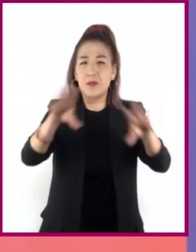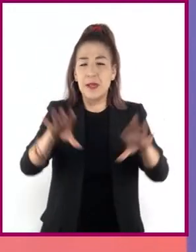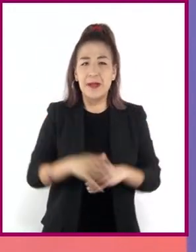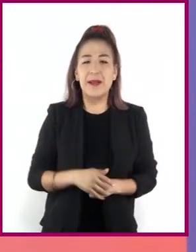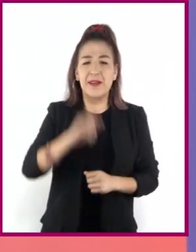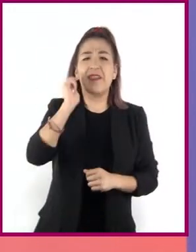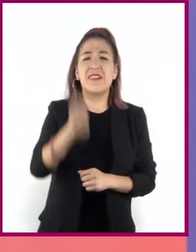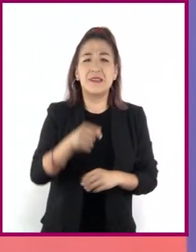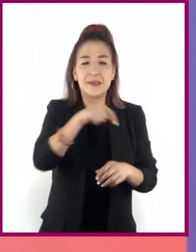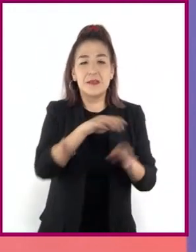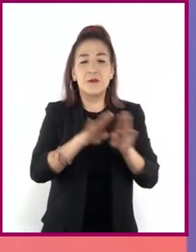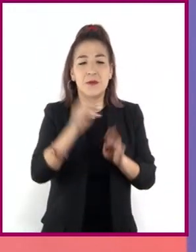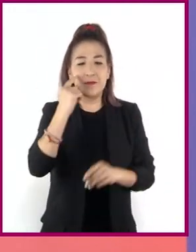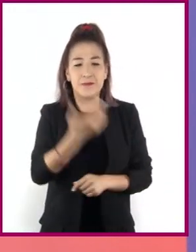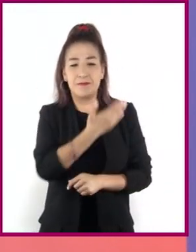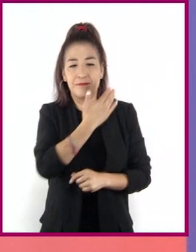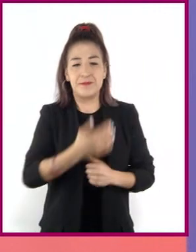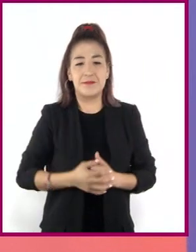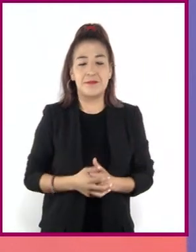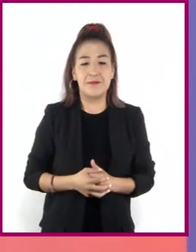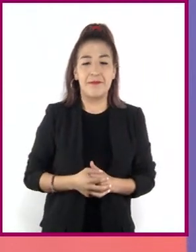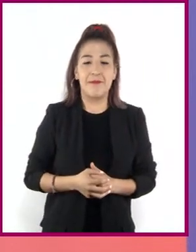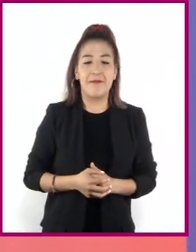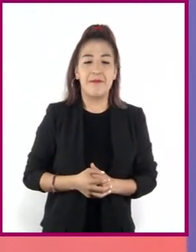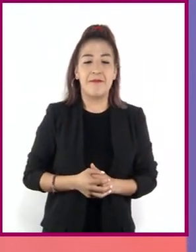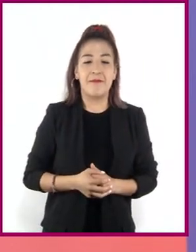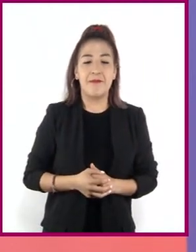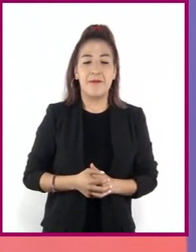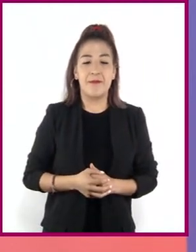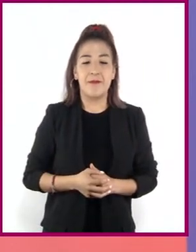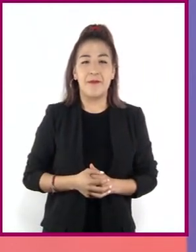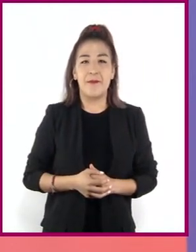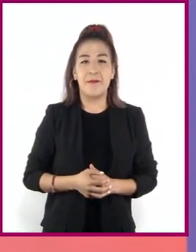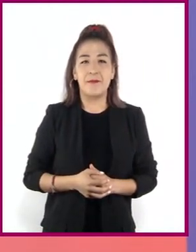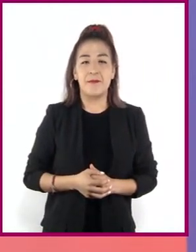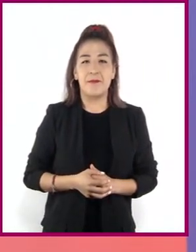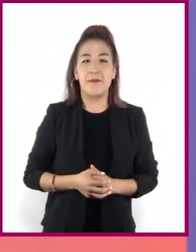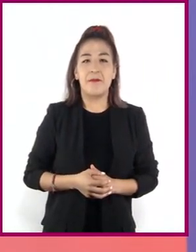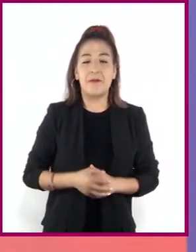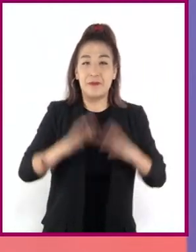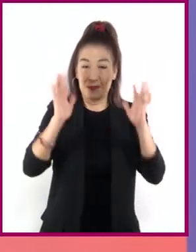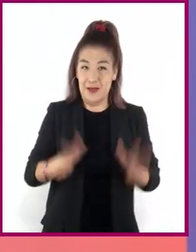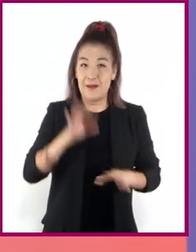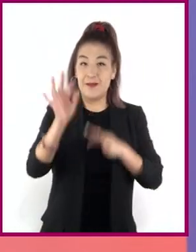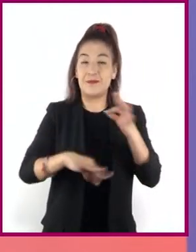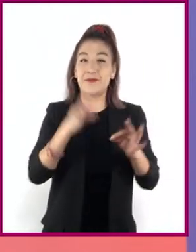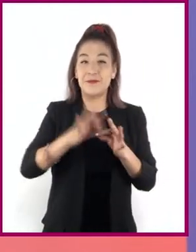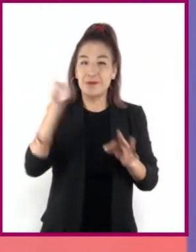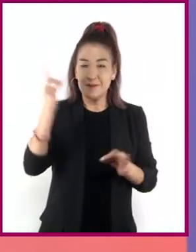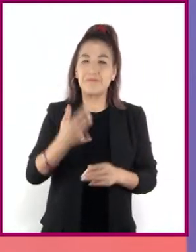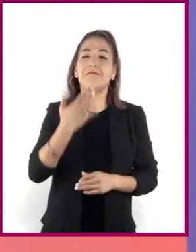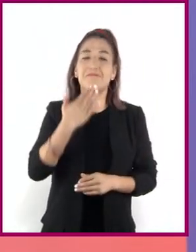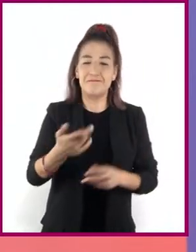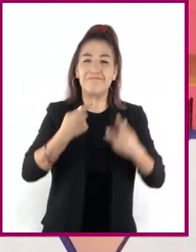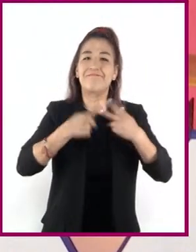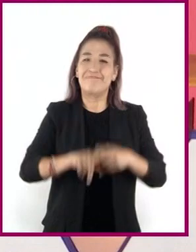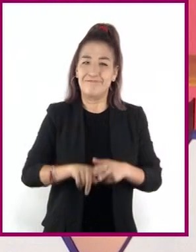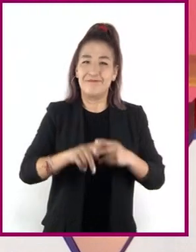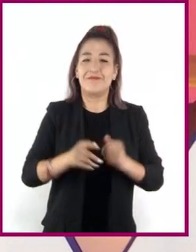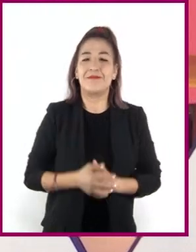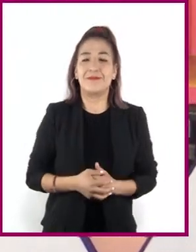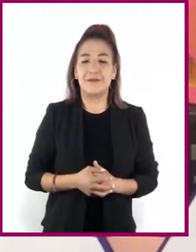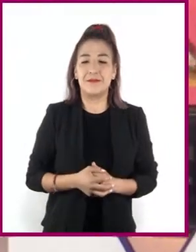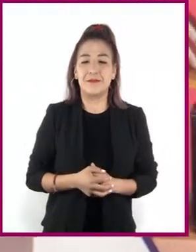jerarquizar información para expresar opiniones personales y contrastar ideas están listas y listos muy bien iniciemos